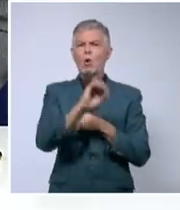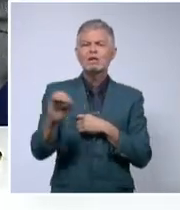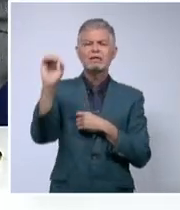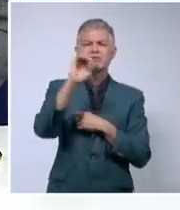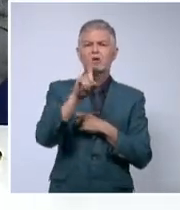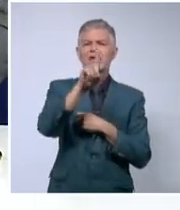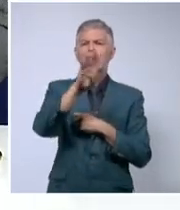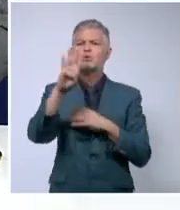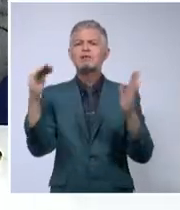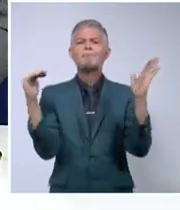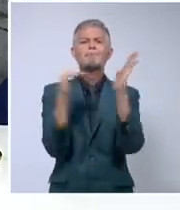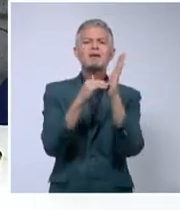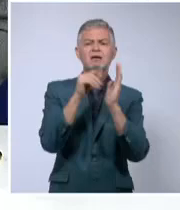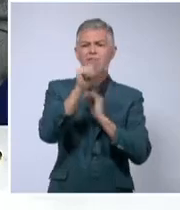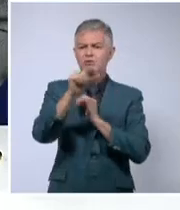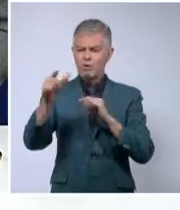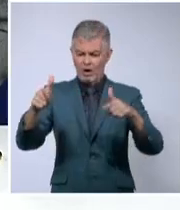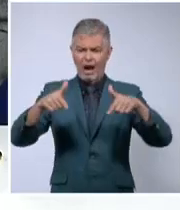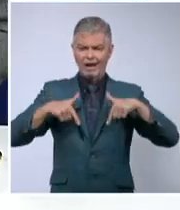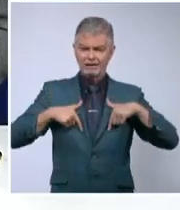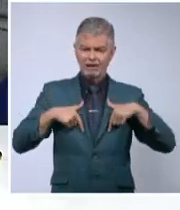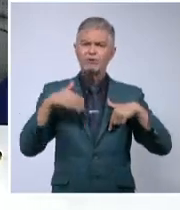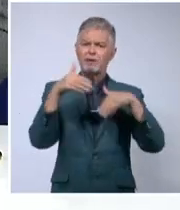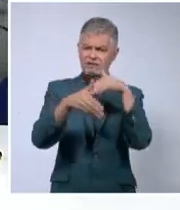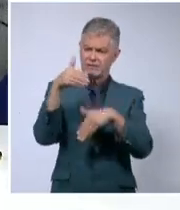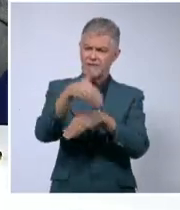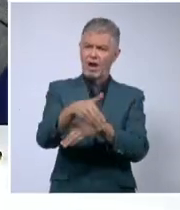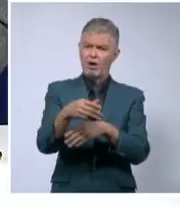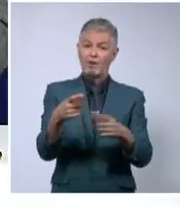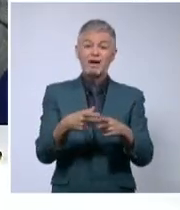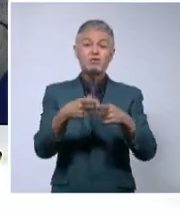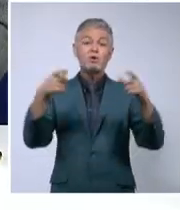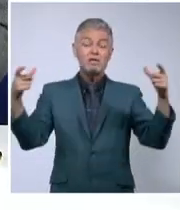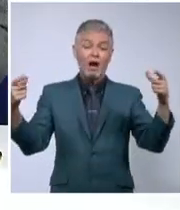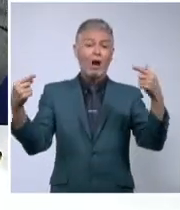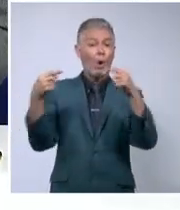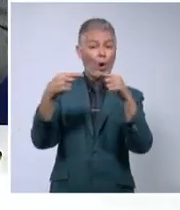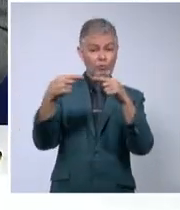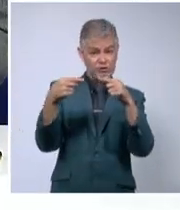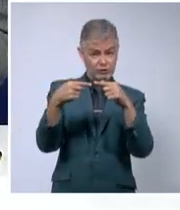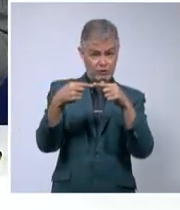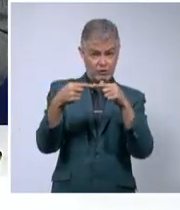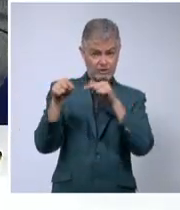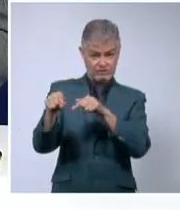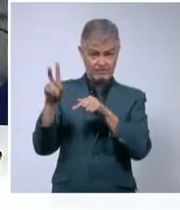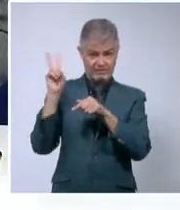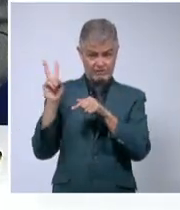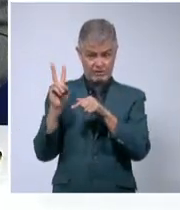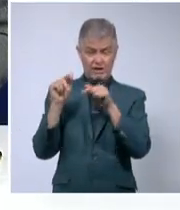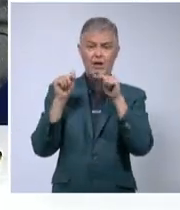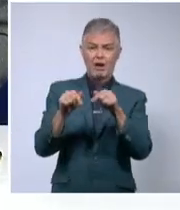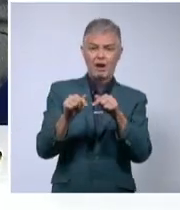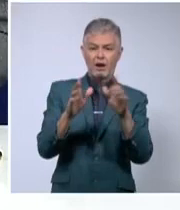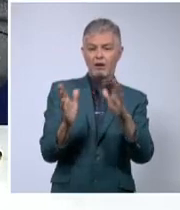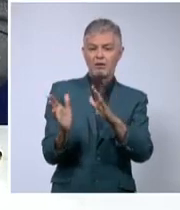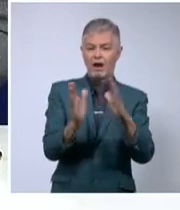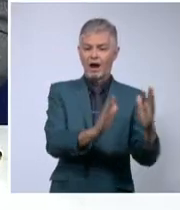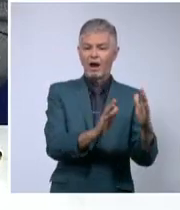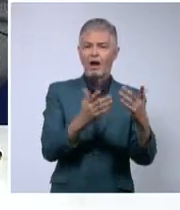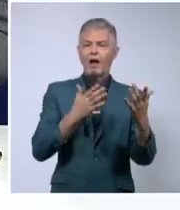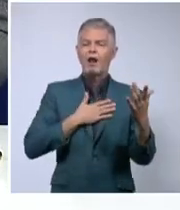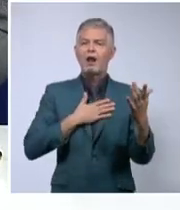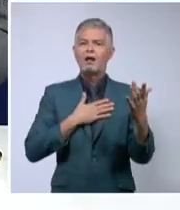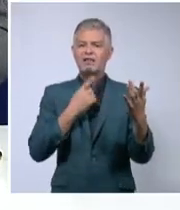14.000 candidatos, la mayoría de ellos opositores. El Consejo Nacional Electoral está parcializado. Falso. Algunos